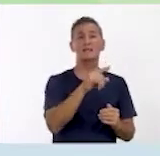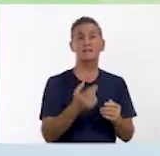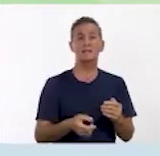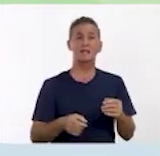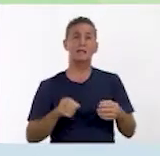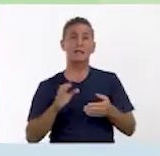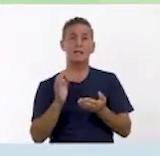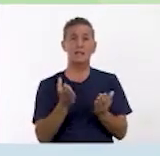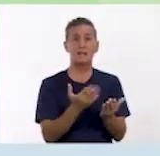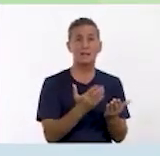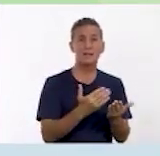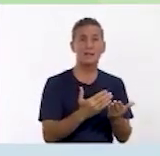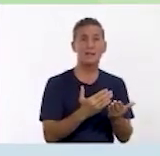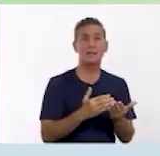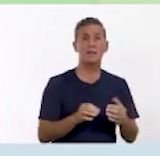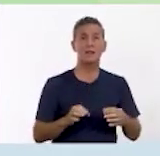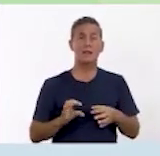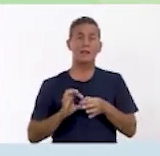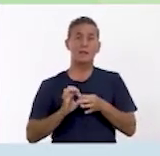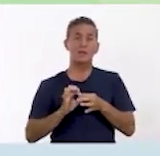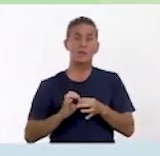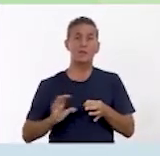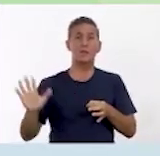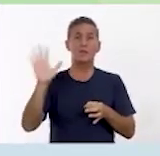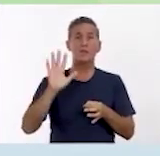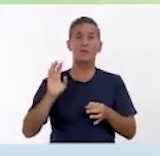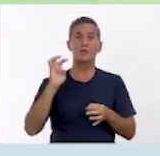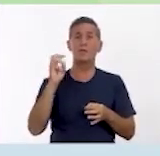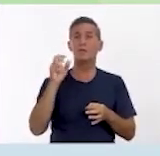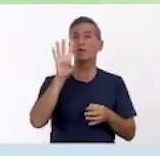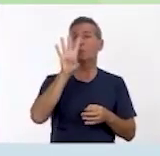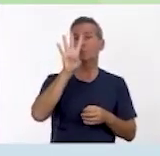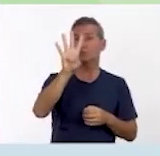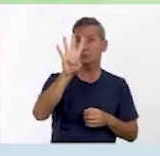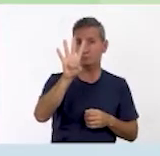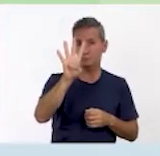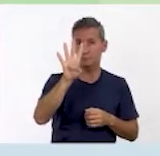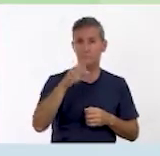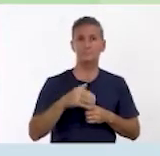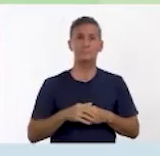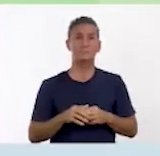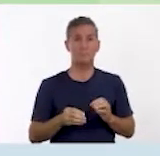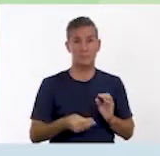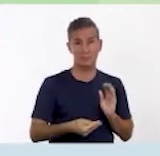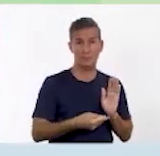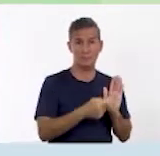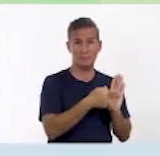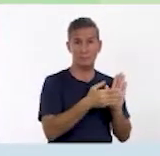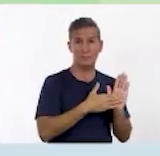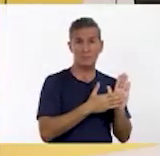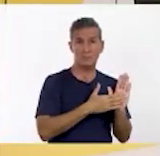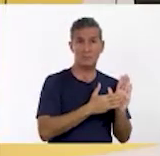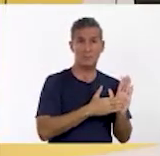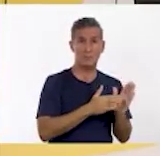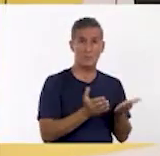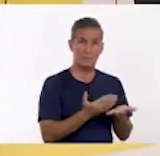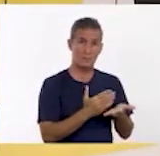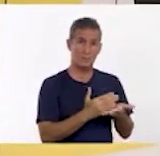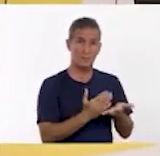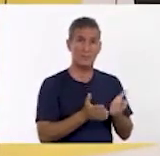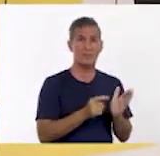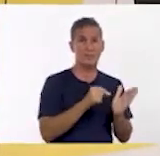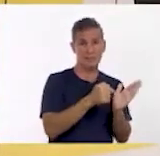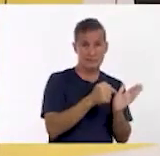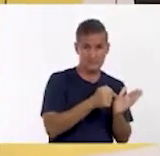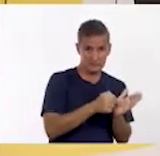página 19 del libro de Geografía 4, que es este libro que estamos presentando aquí, que